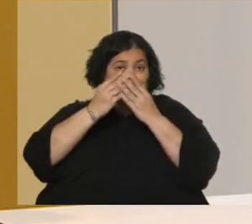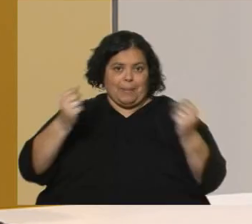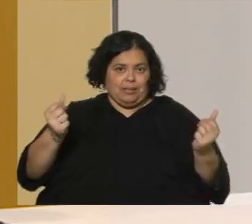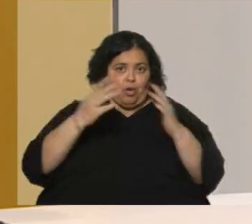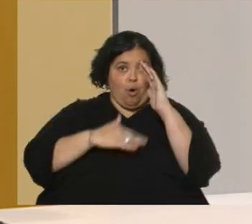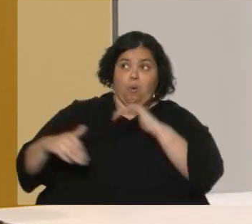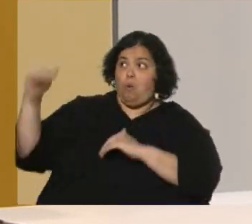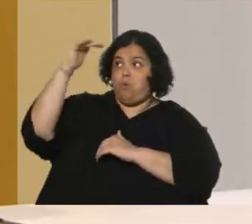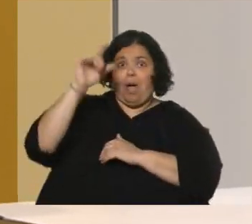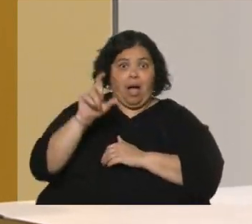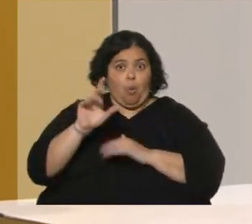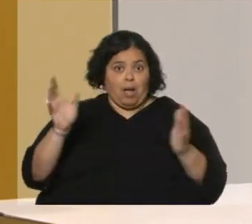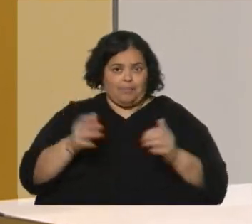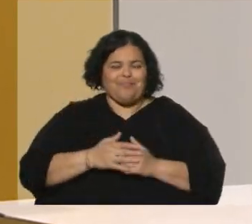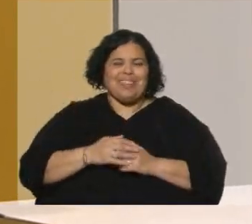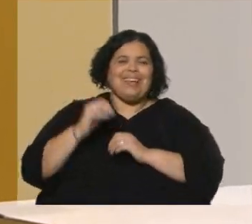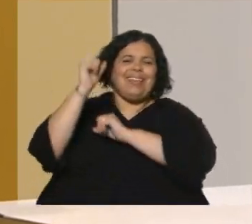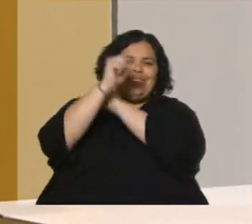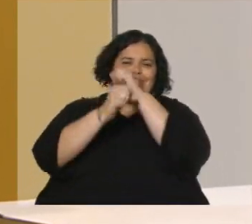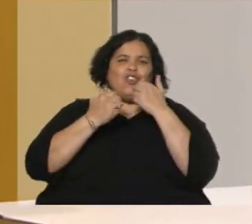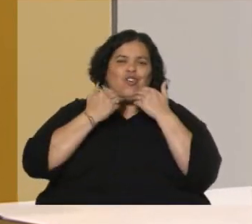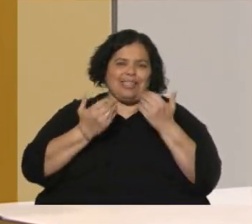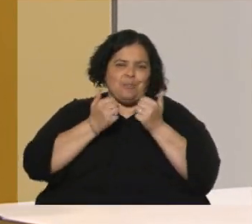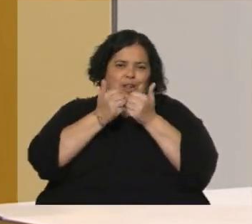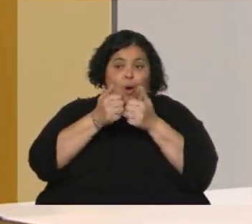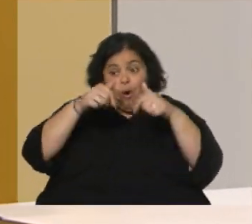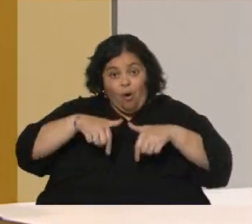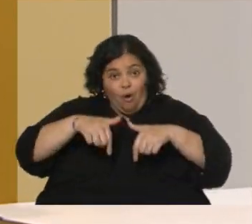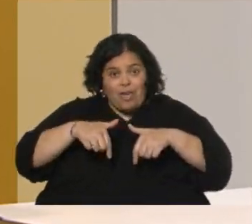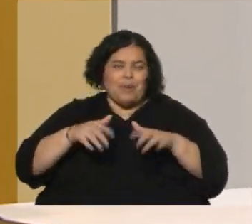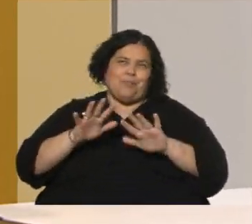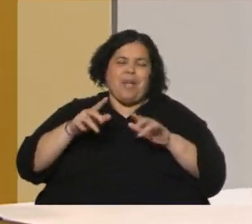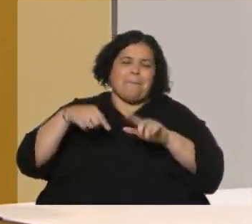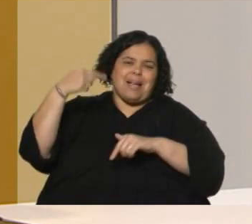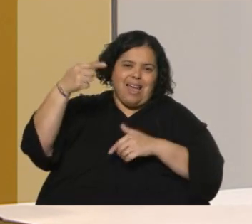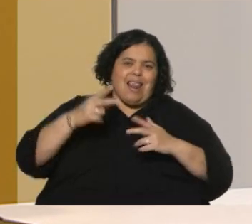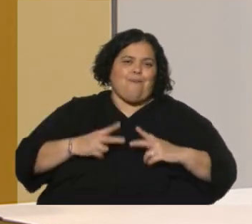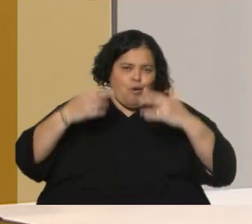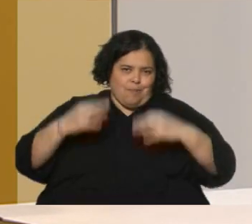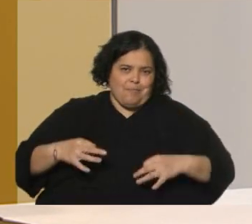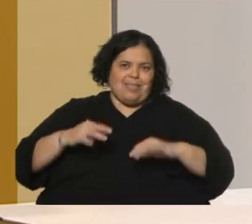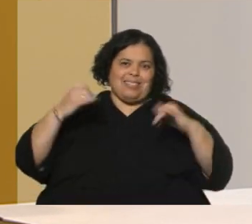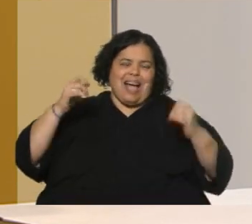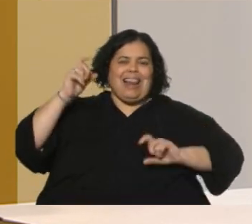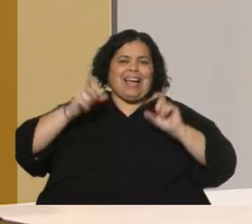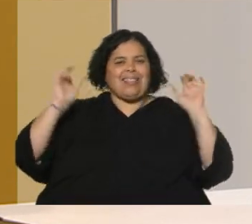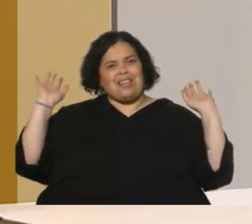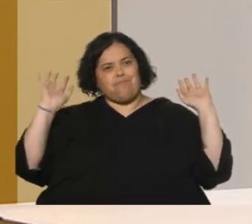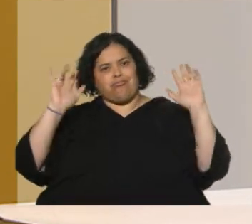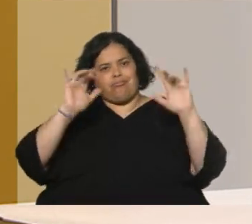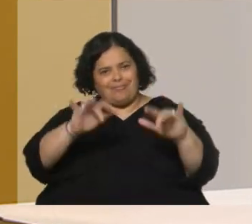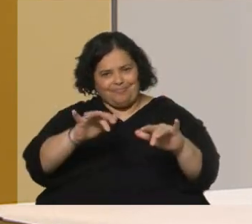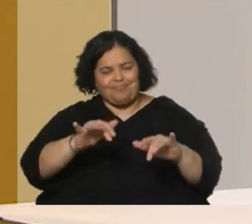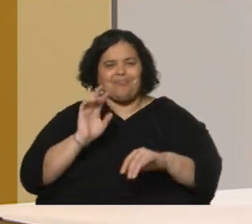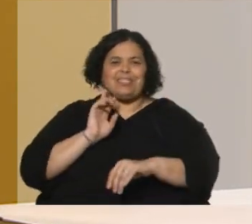que ingeniero Gracias por acompañarnos mañana Bueno hoy pero mañana formalmente ya la gente seguramente comenzará